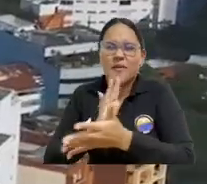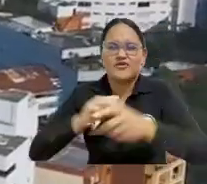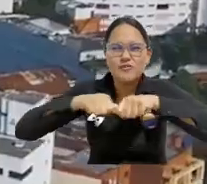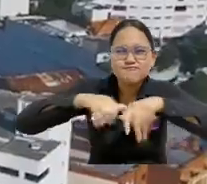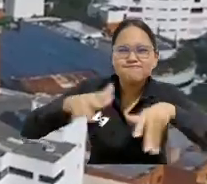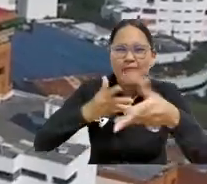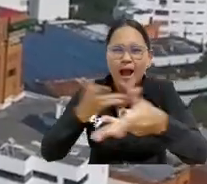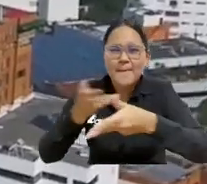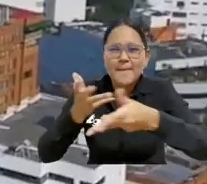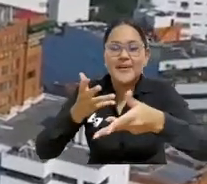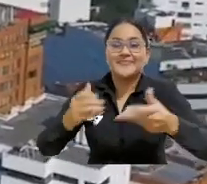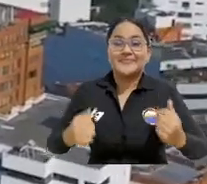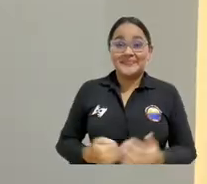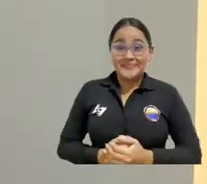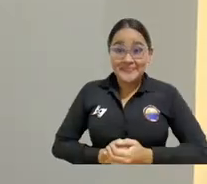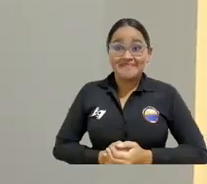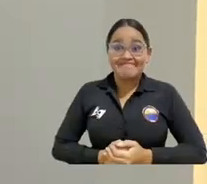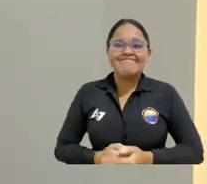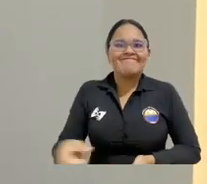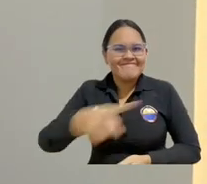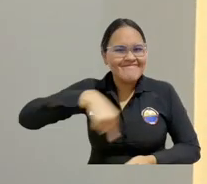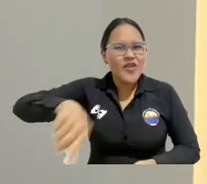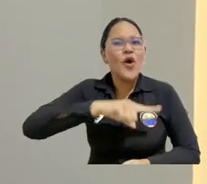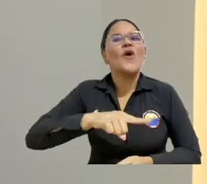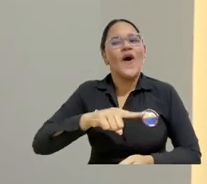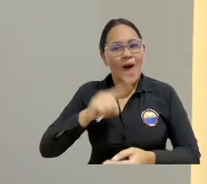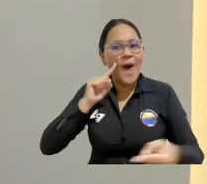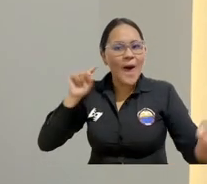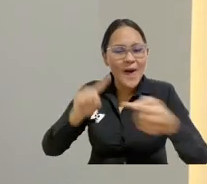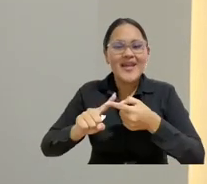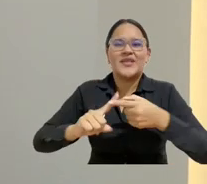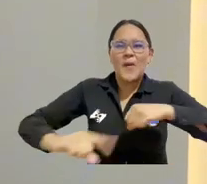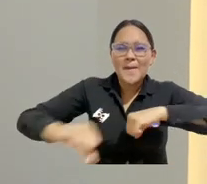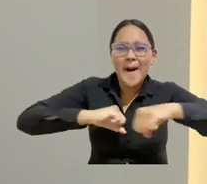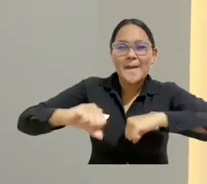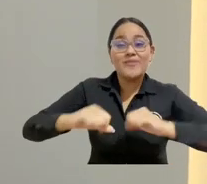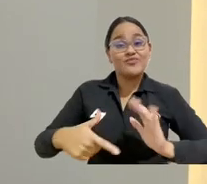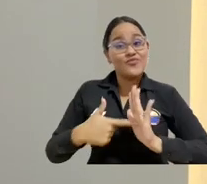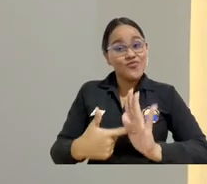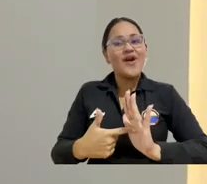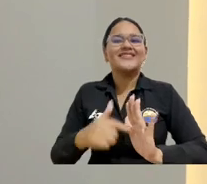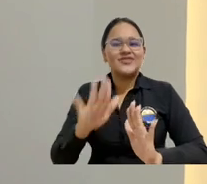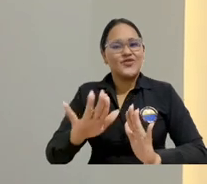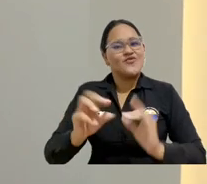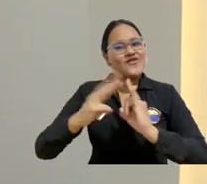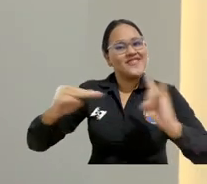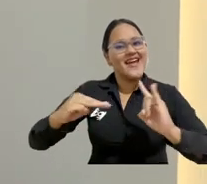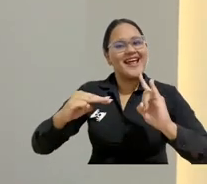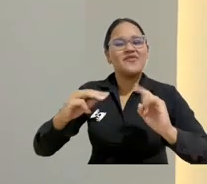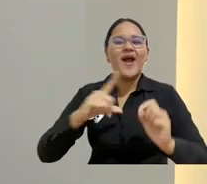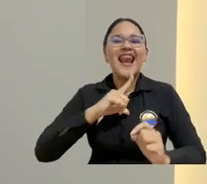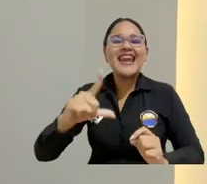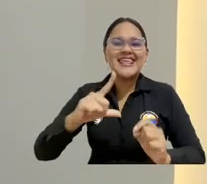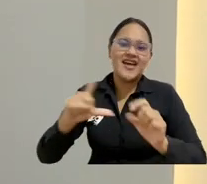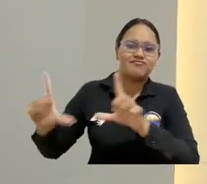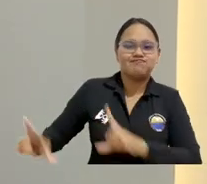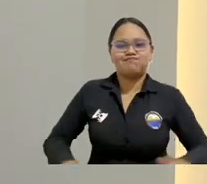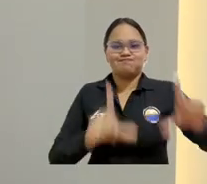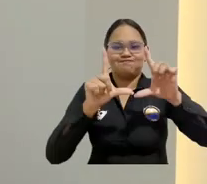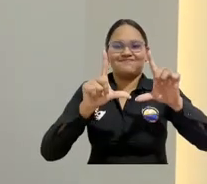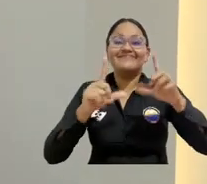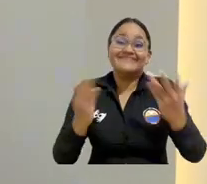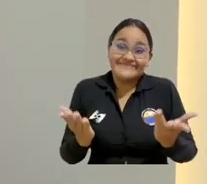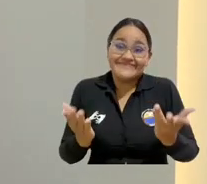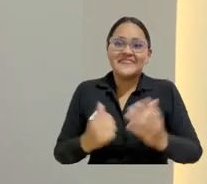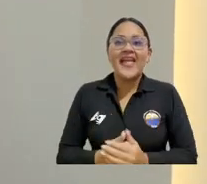publicación en este camino pues Seguimos avanzando en posicionar la universidad del Magdalena como líder en formación posgradual hay que eh Resaltar